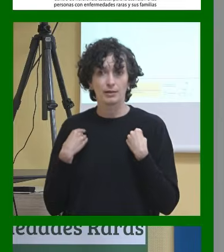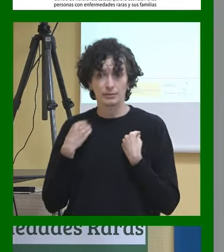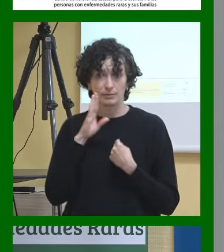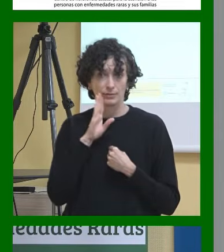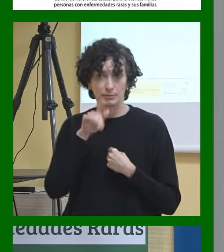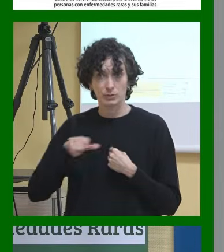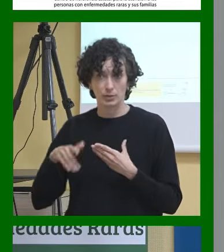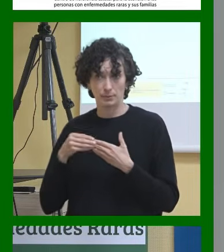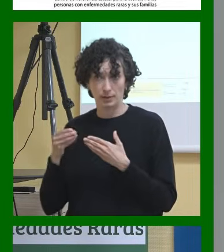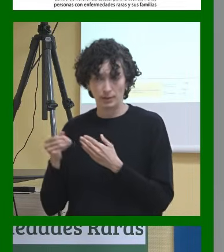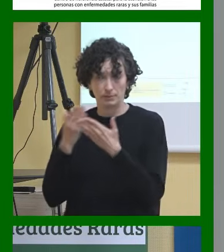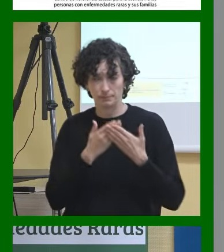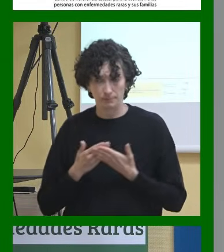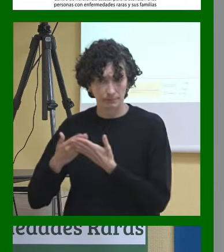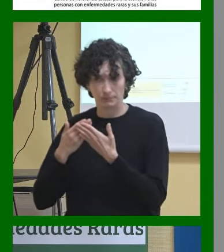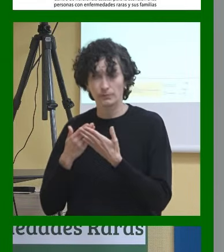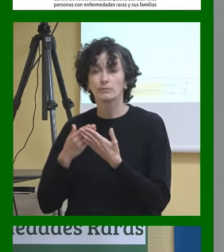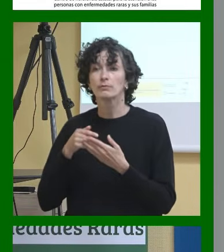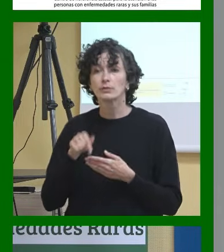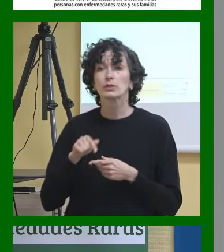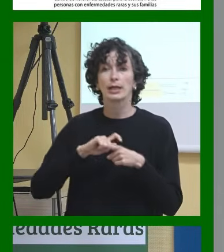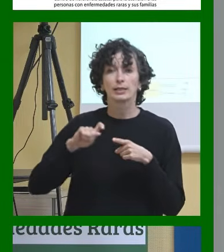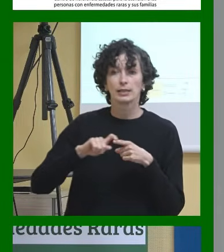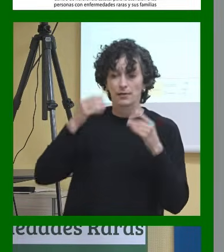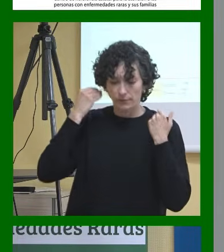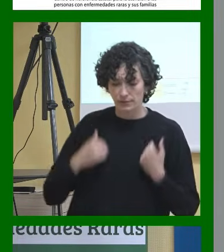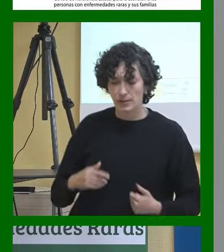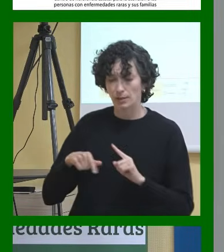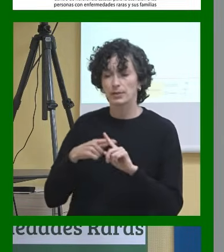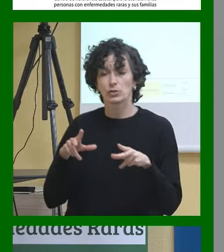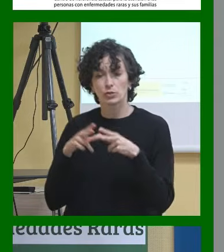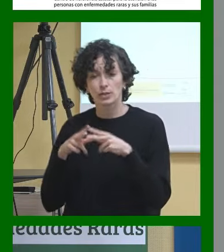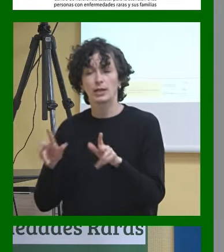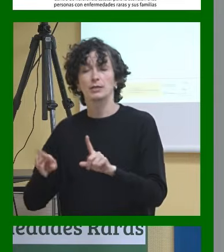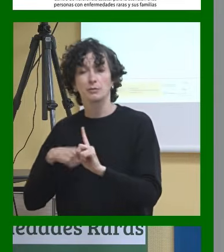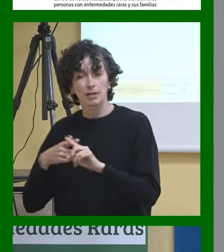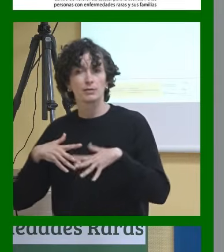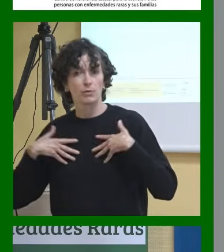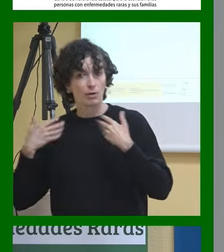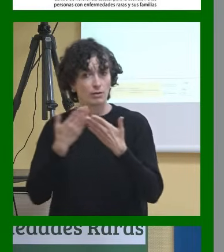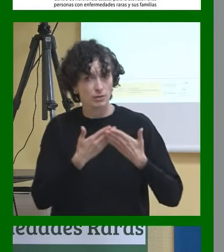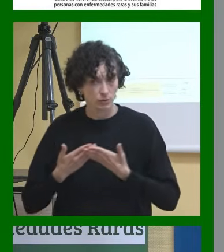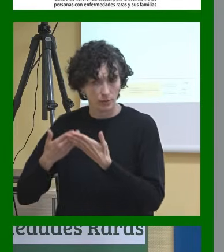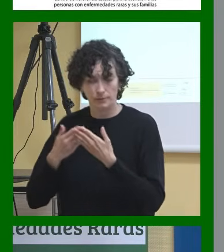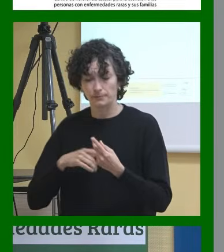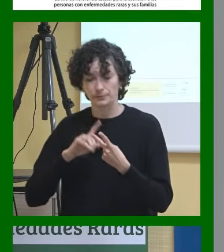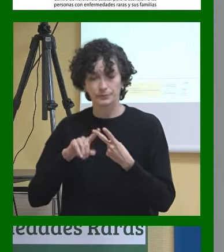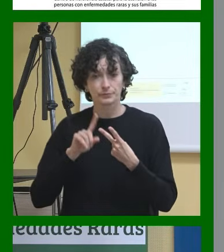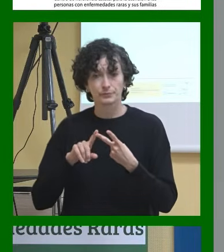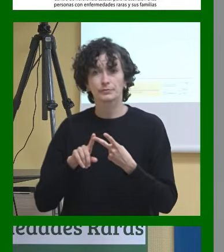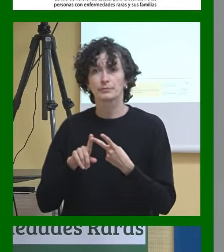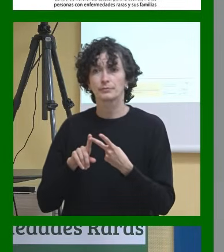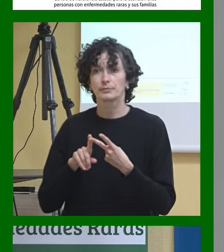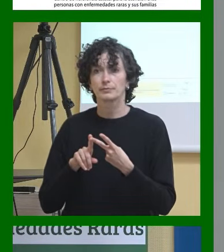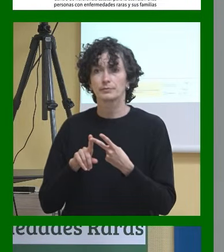estos pacientes, analizando tanto los aspectos físicos como los sociales y los emocionales. Por otro lado,